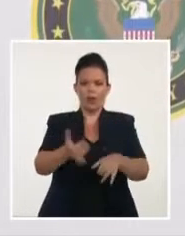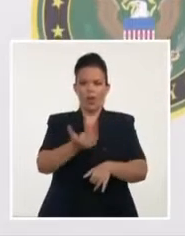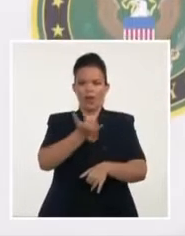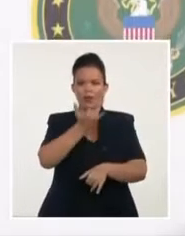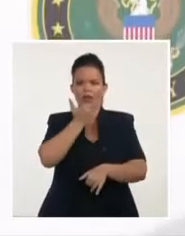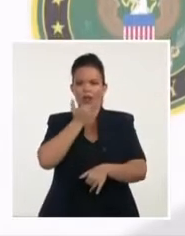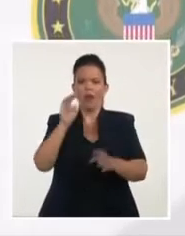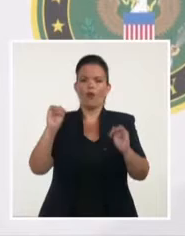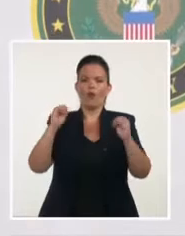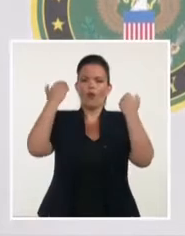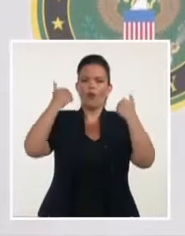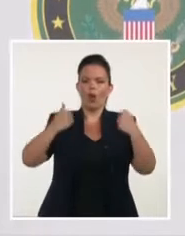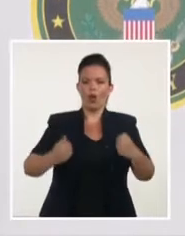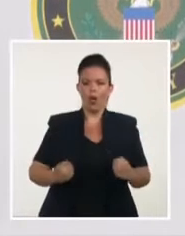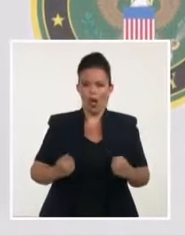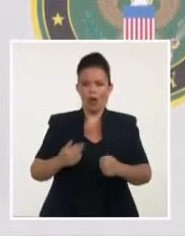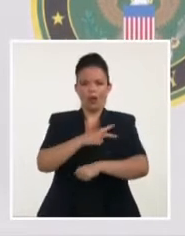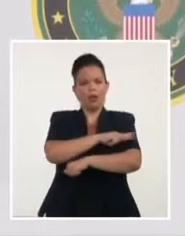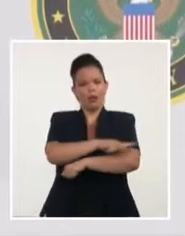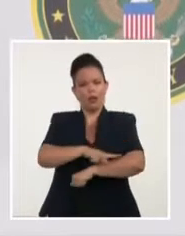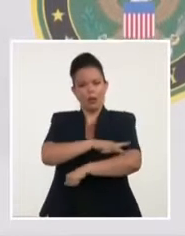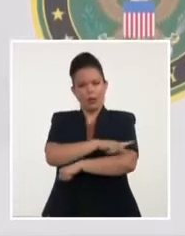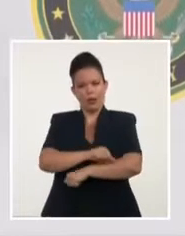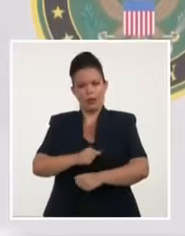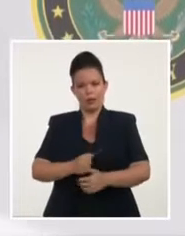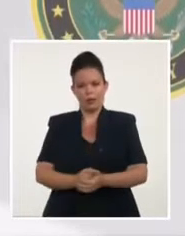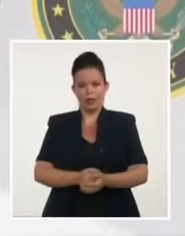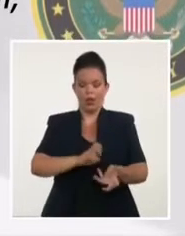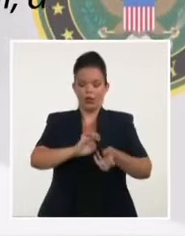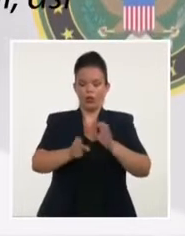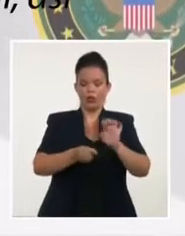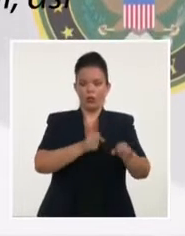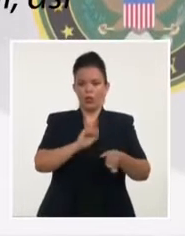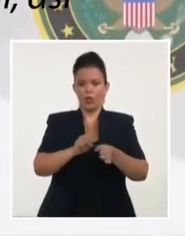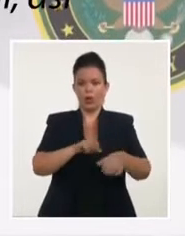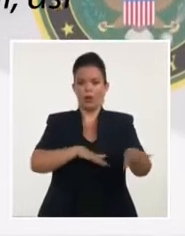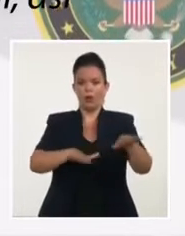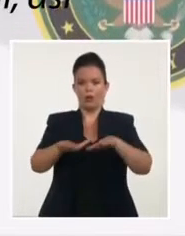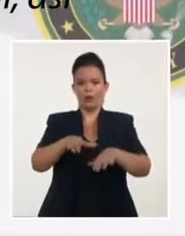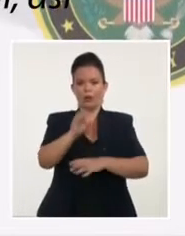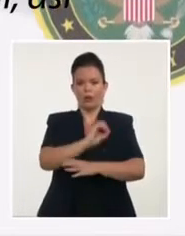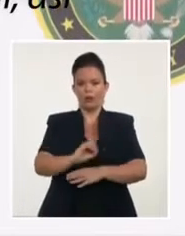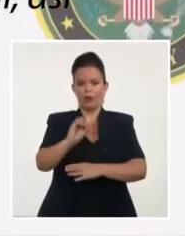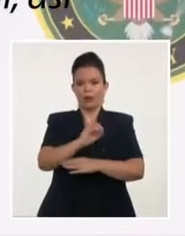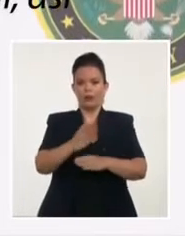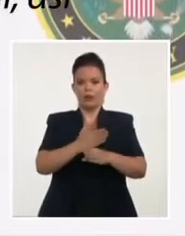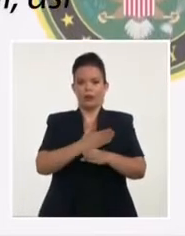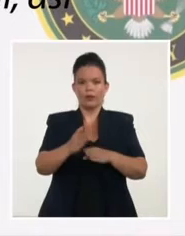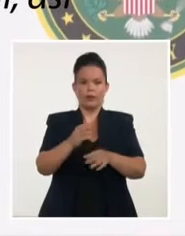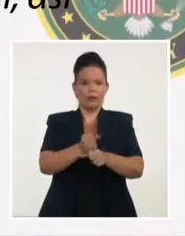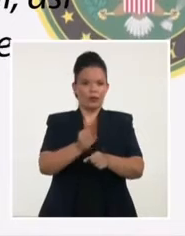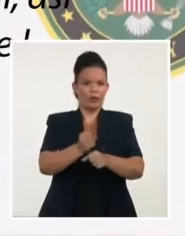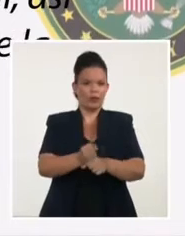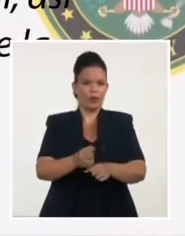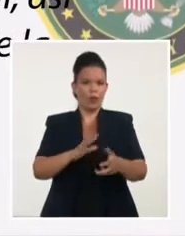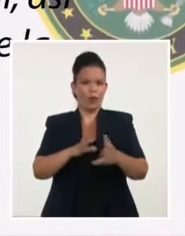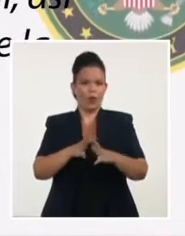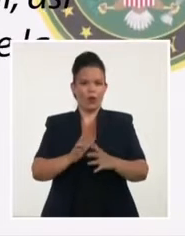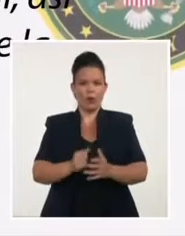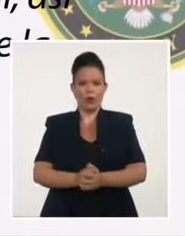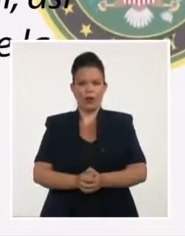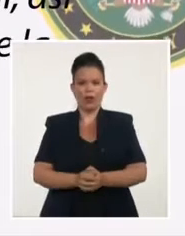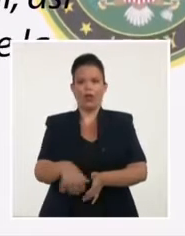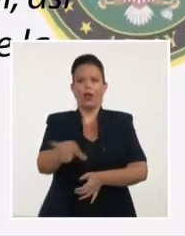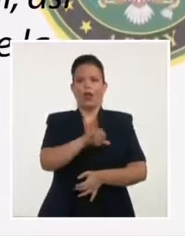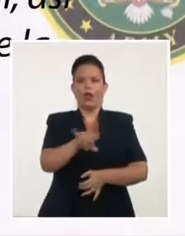adversario, su cohesión organizacional y efectividad operacional, así como a lograr